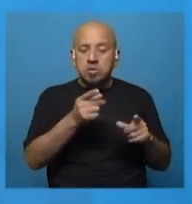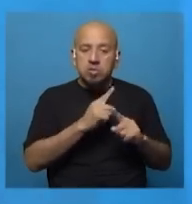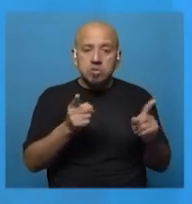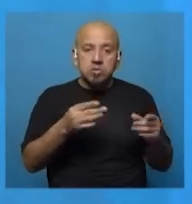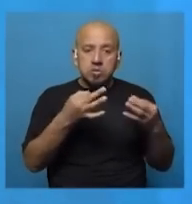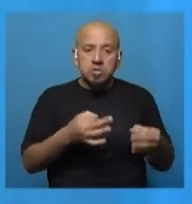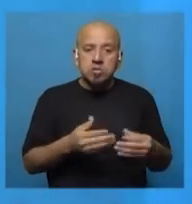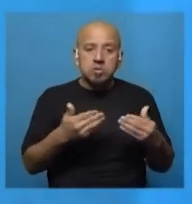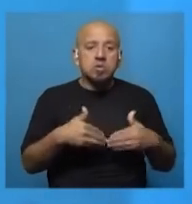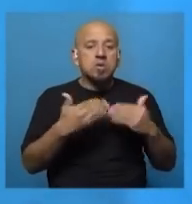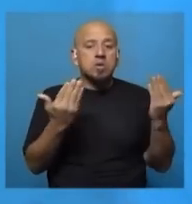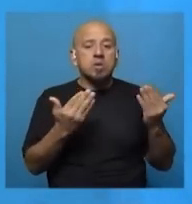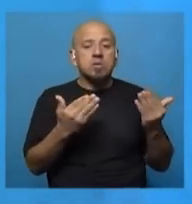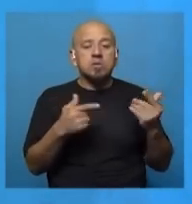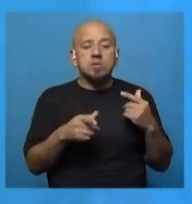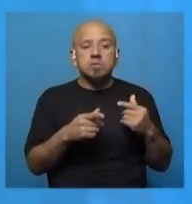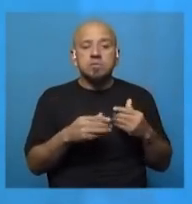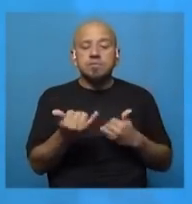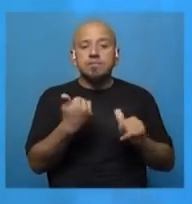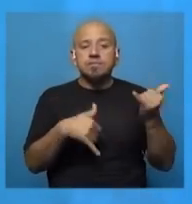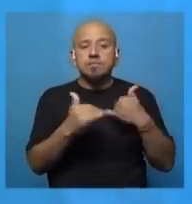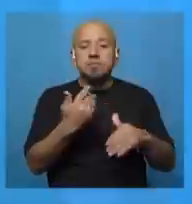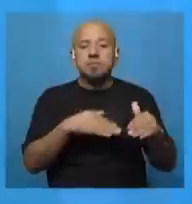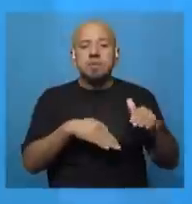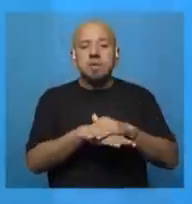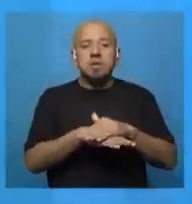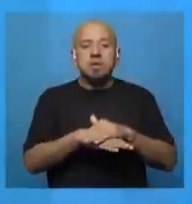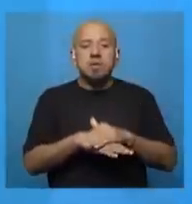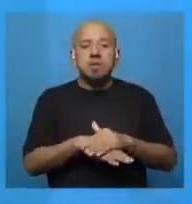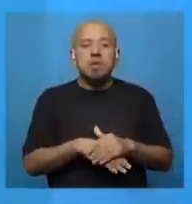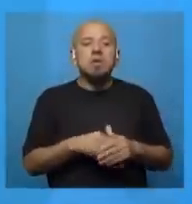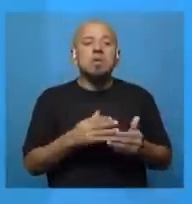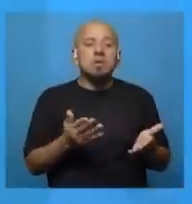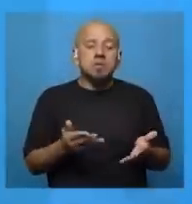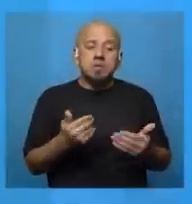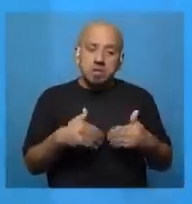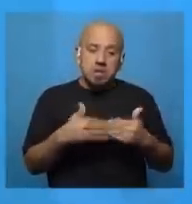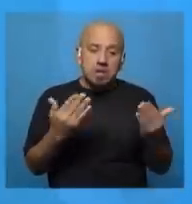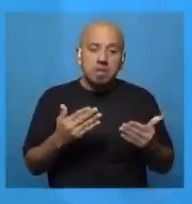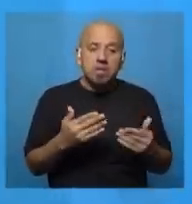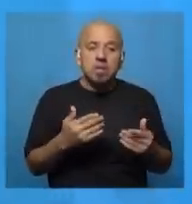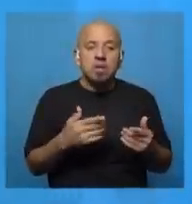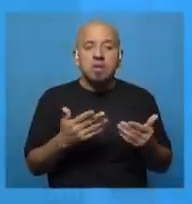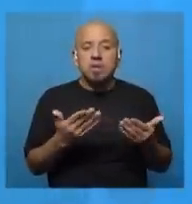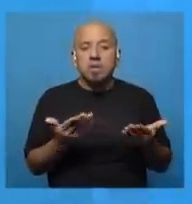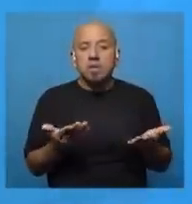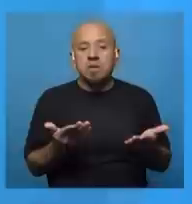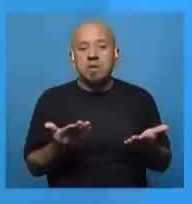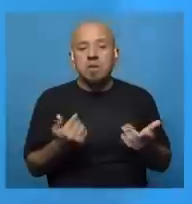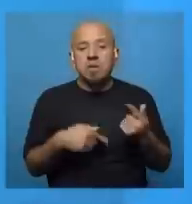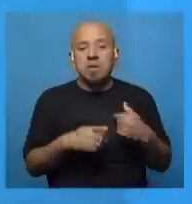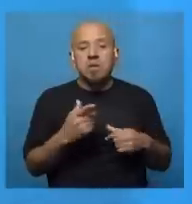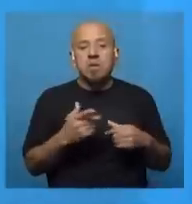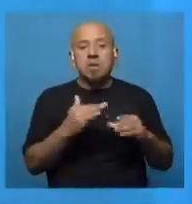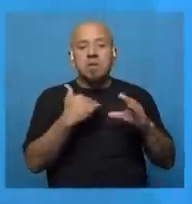eso es muy grave se ocultaba información porque se revelaba esta situación es muy grave y lo peor de todo se